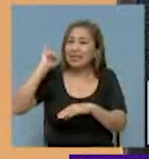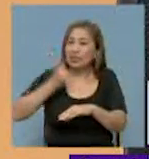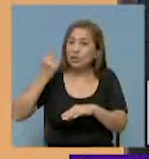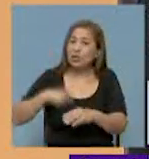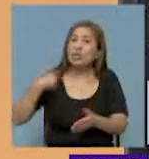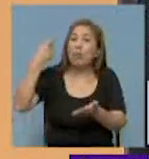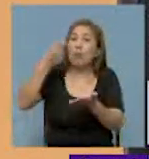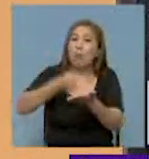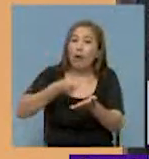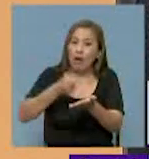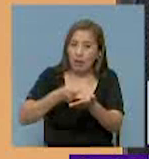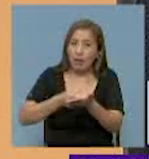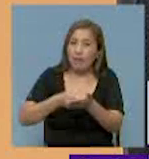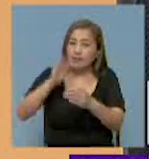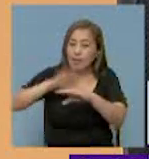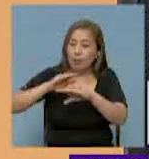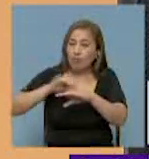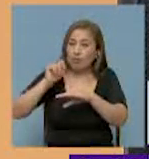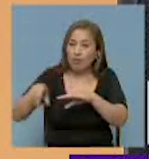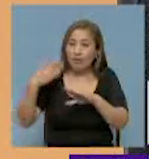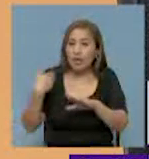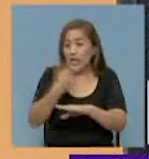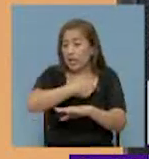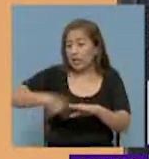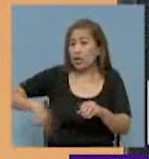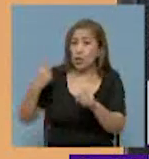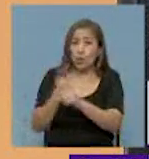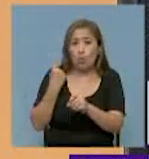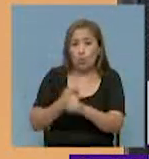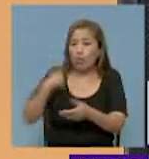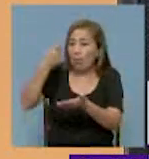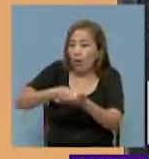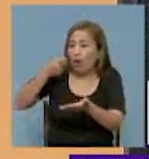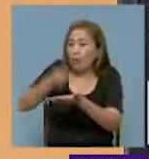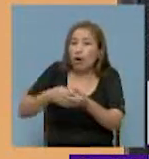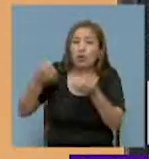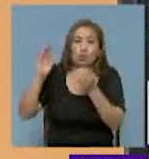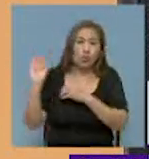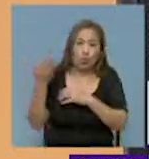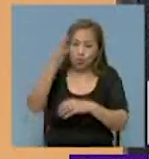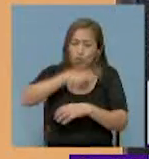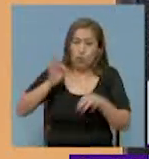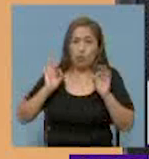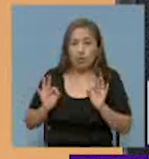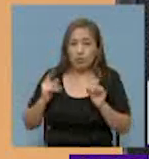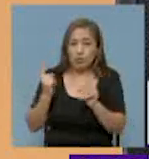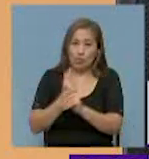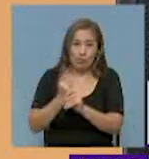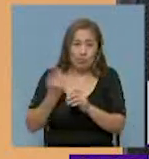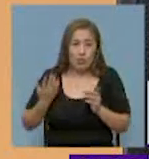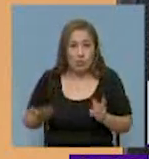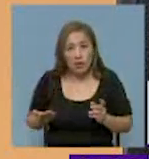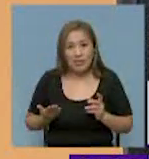cargo también de una responsabilidad el estado no puede cubrir el ciento por ciento de los saberes de todos los